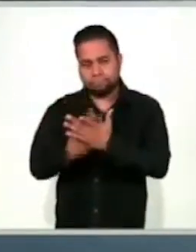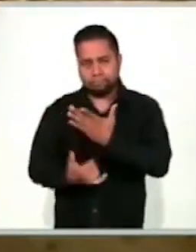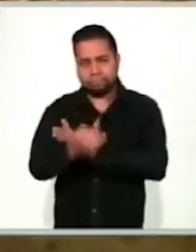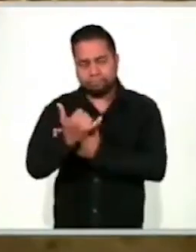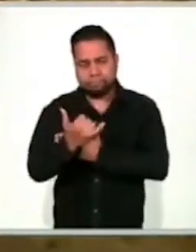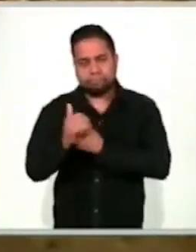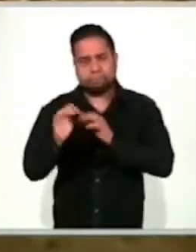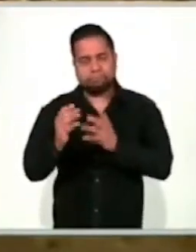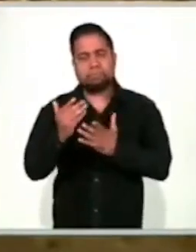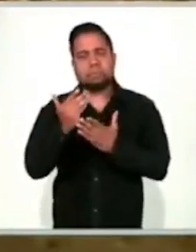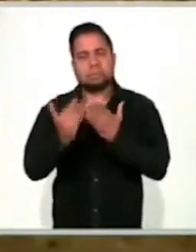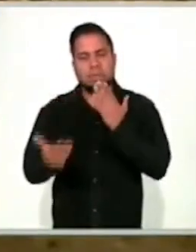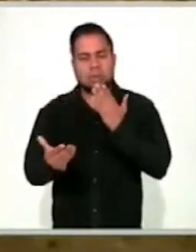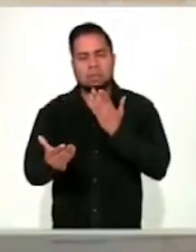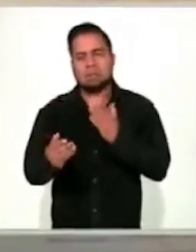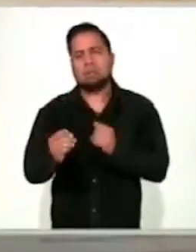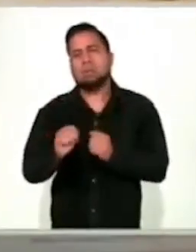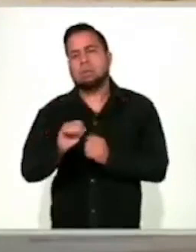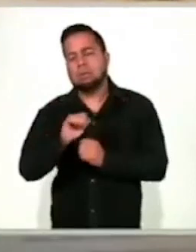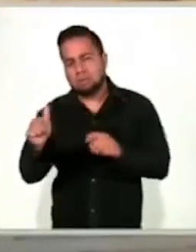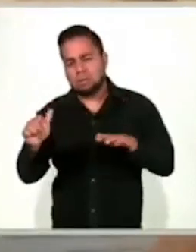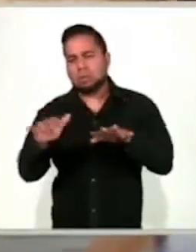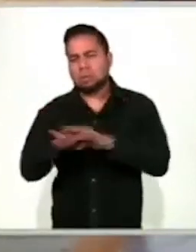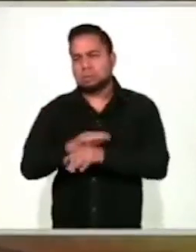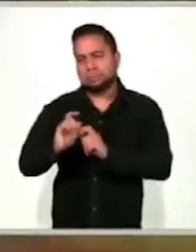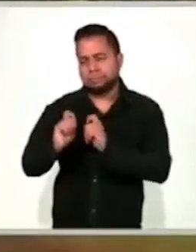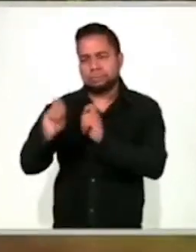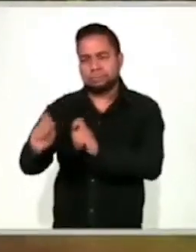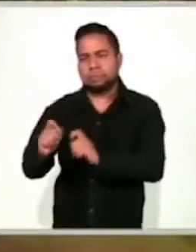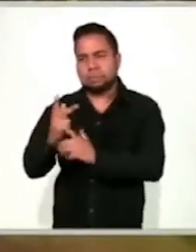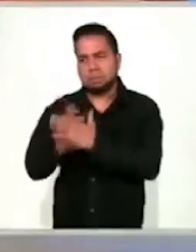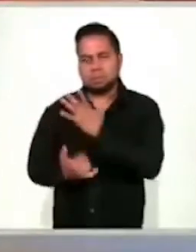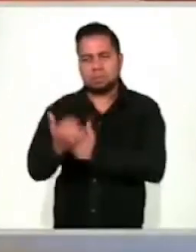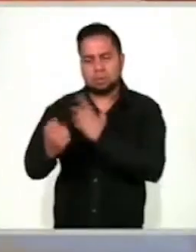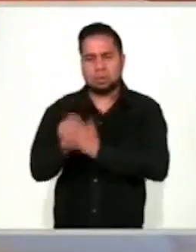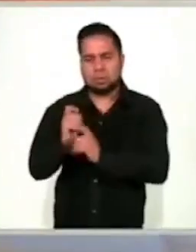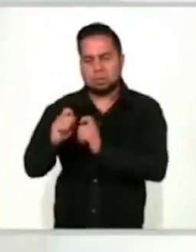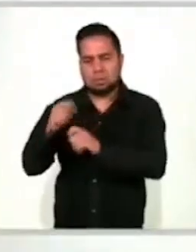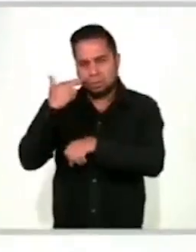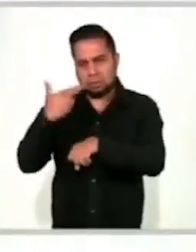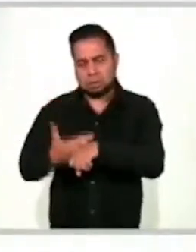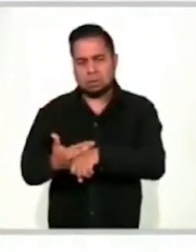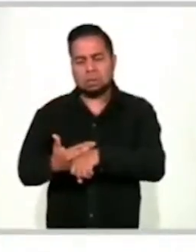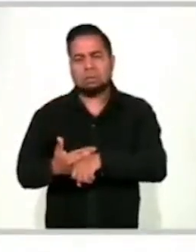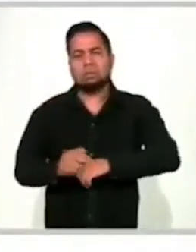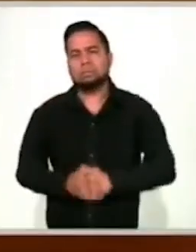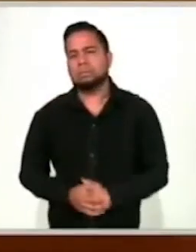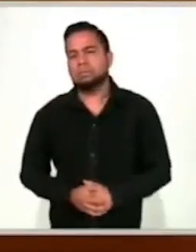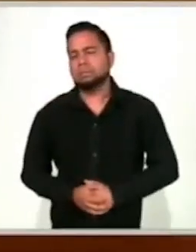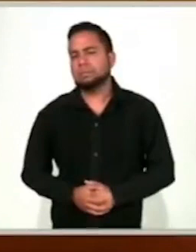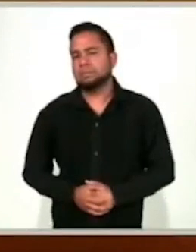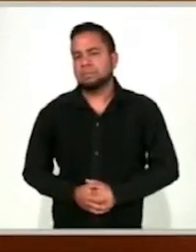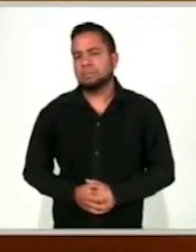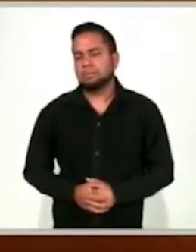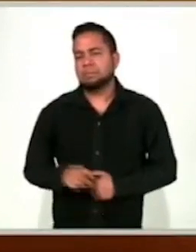Ahora ya es la Marina la responsable de este proyecto y el día de ayer nos